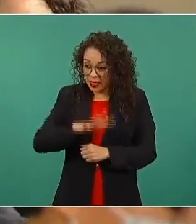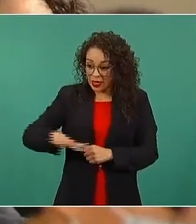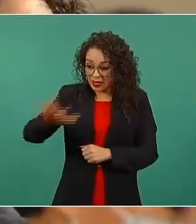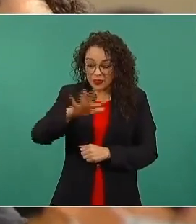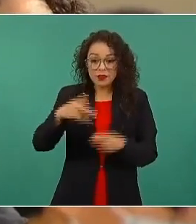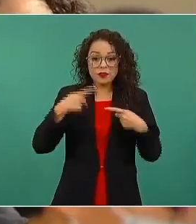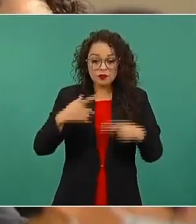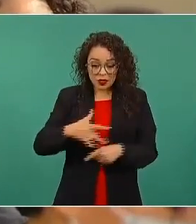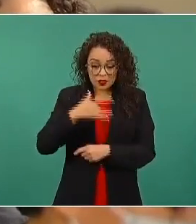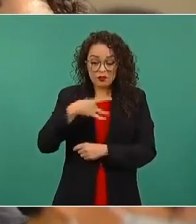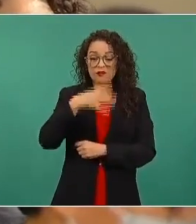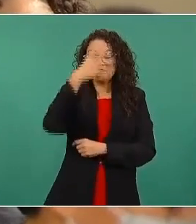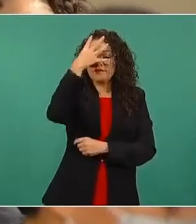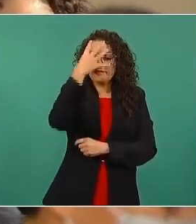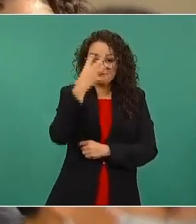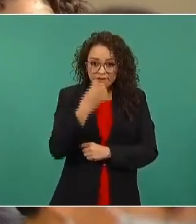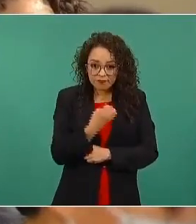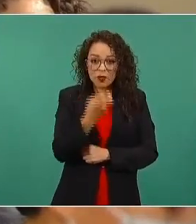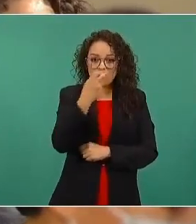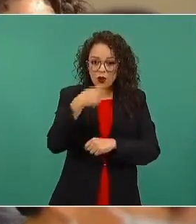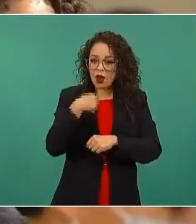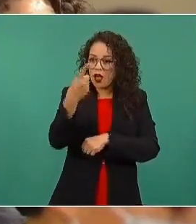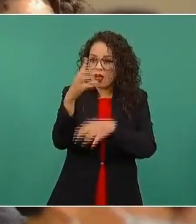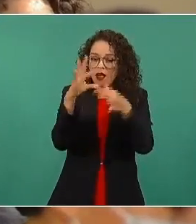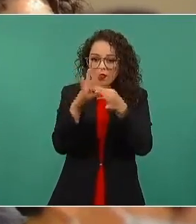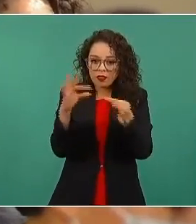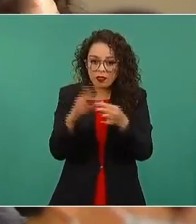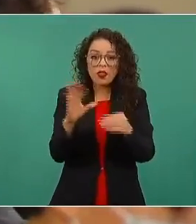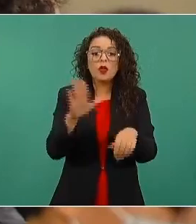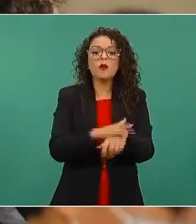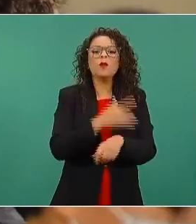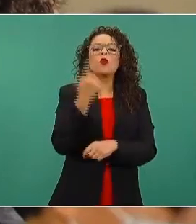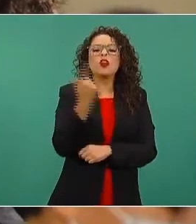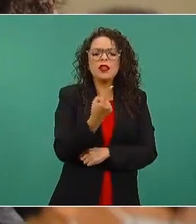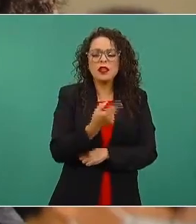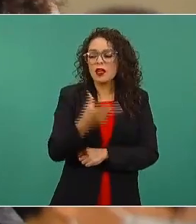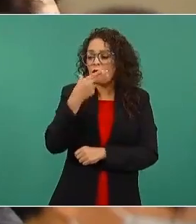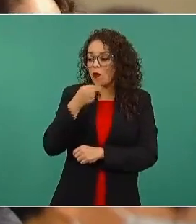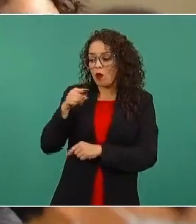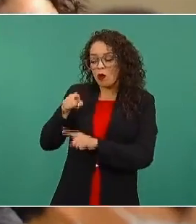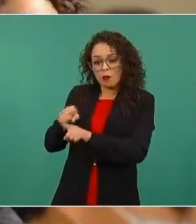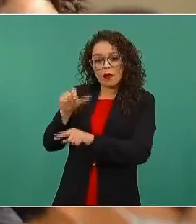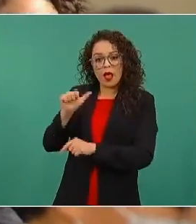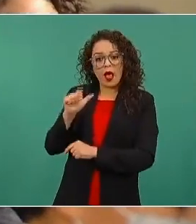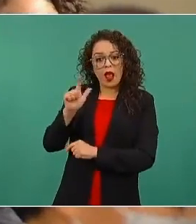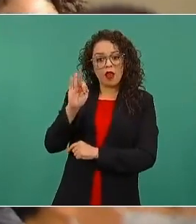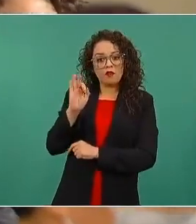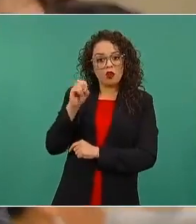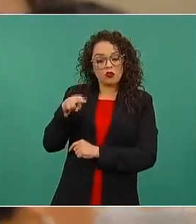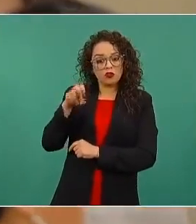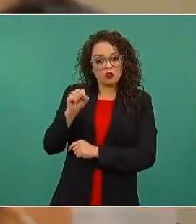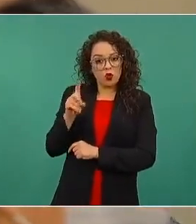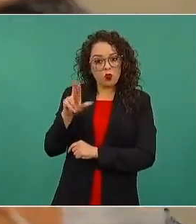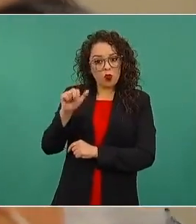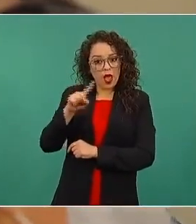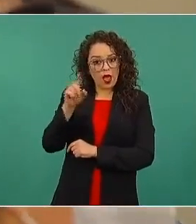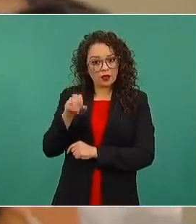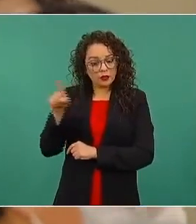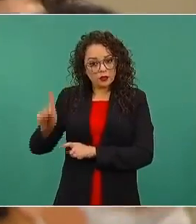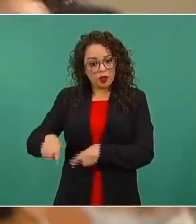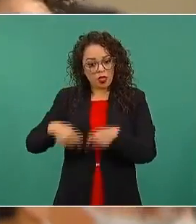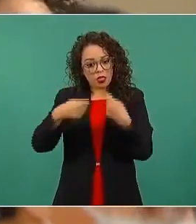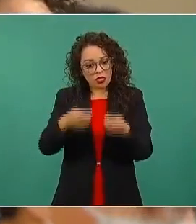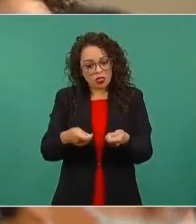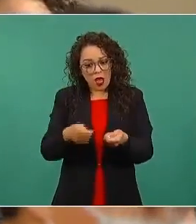qué Alfonso Durazo le está dando espacio a los padrecistas en Sonora si ni siquiera se ha hecho